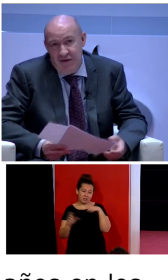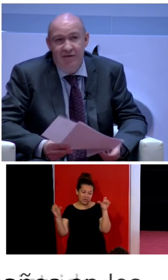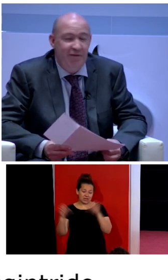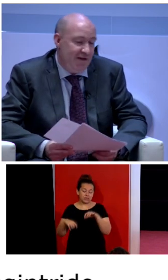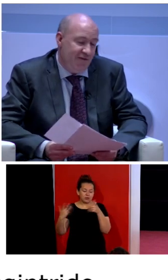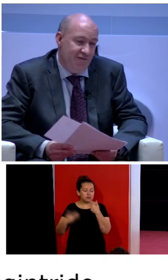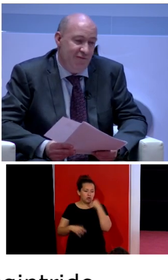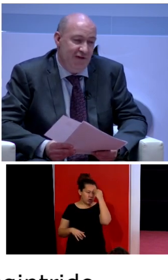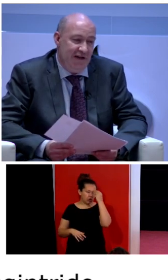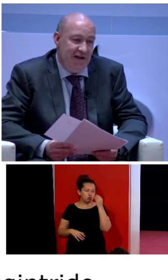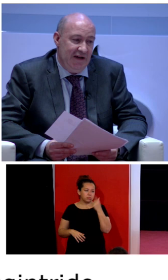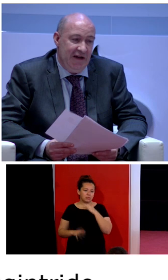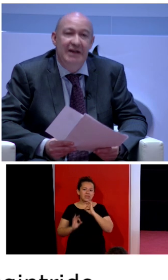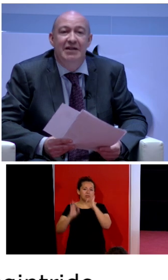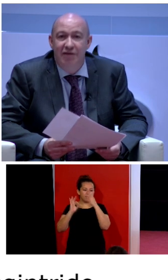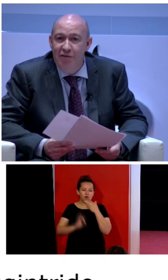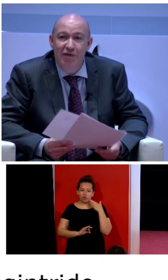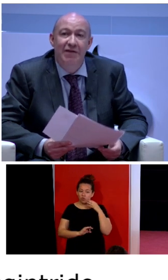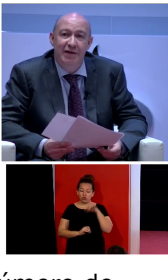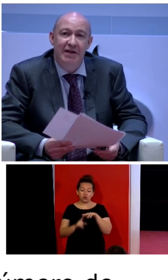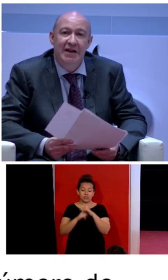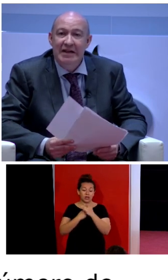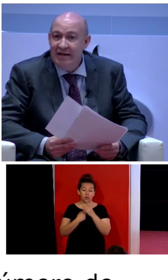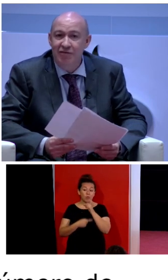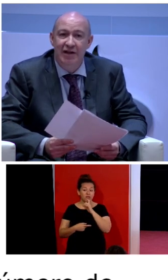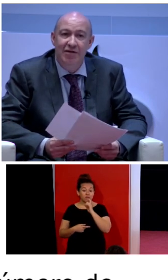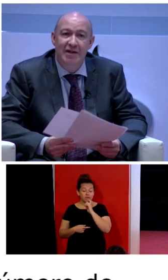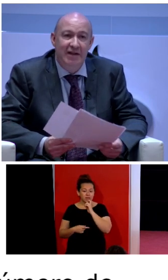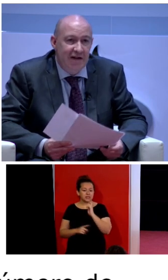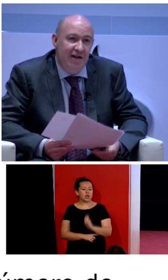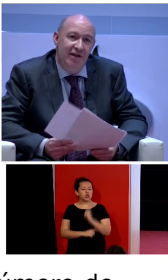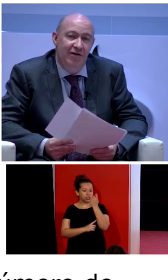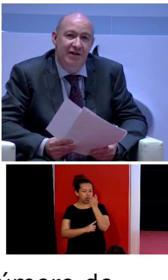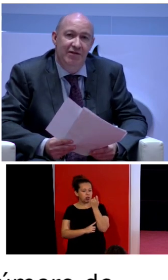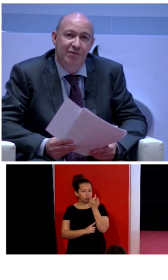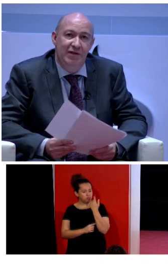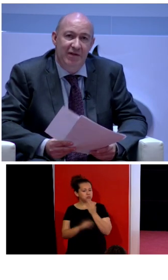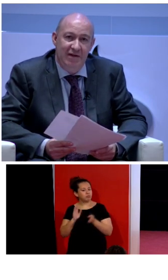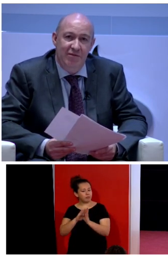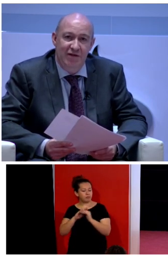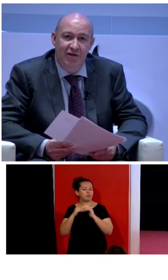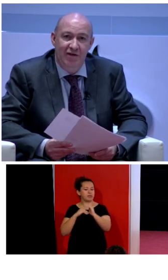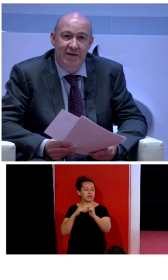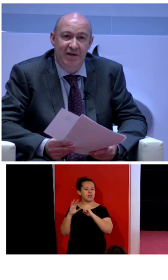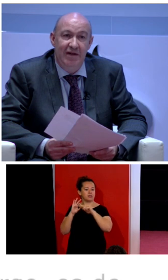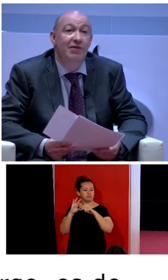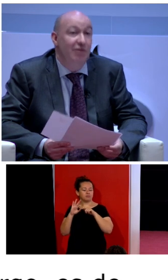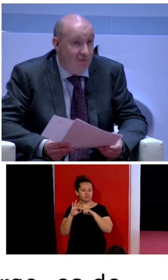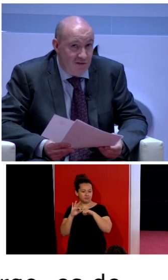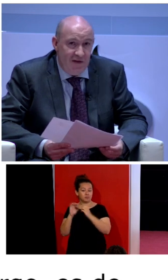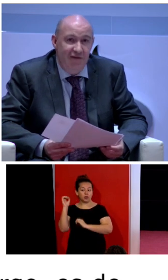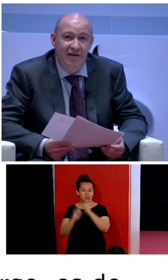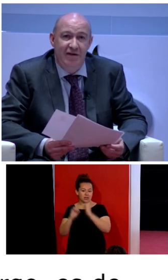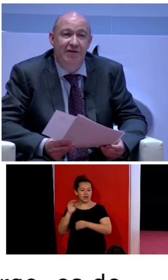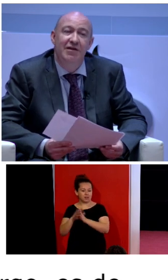creo que es un especial orgullo pues que en esta situación muy difícil se haya conseguido mantener lo que es el cupo de plazas con personas con discapacidad, con